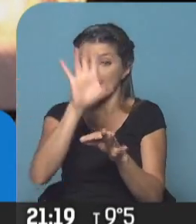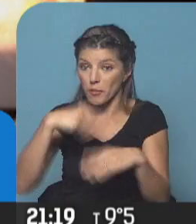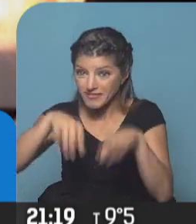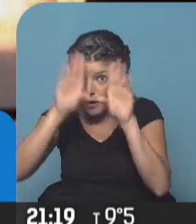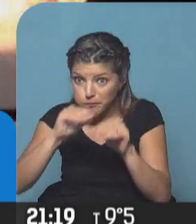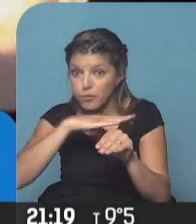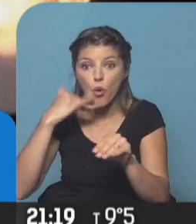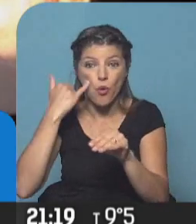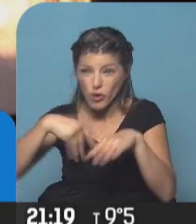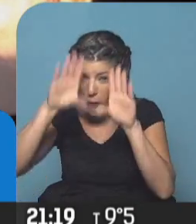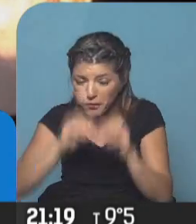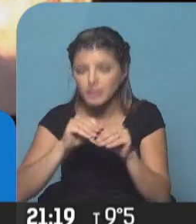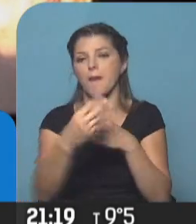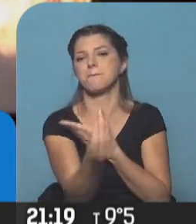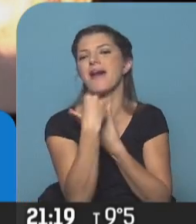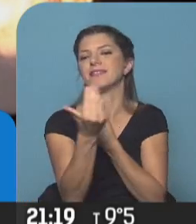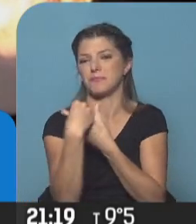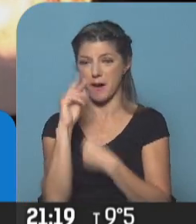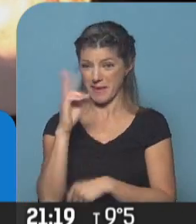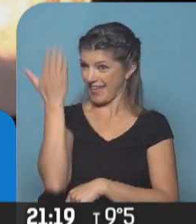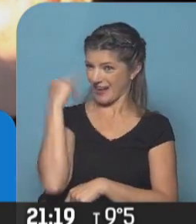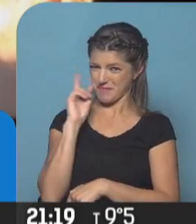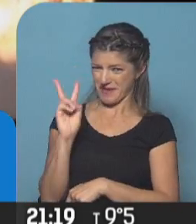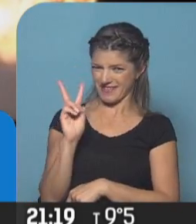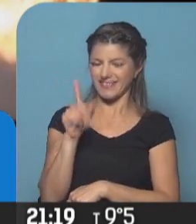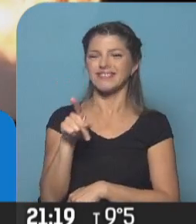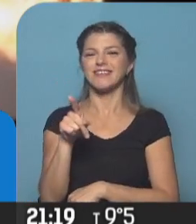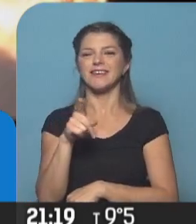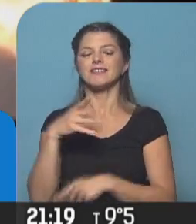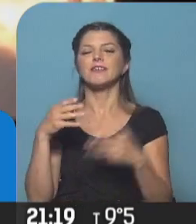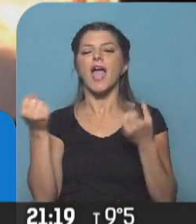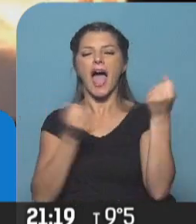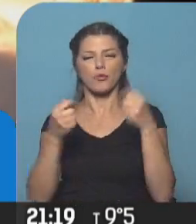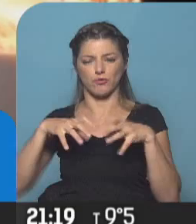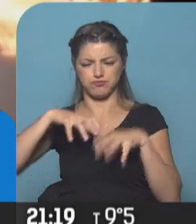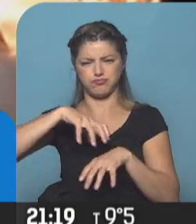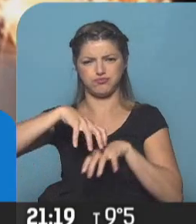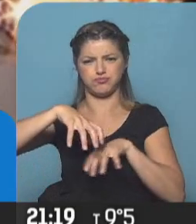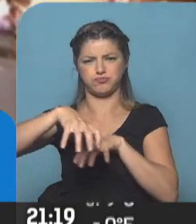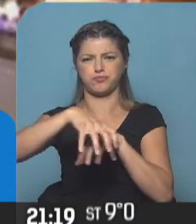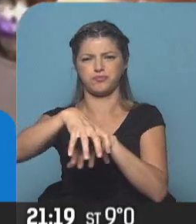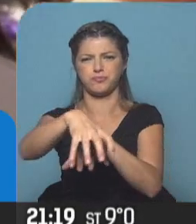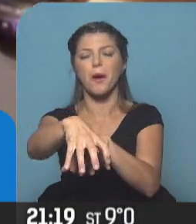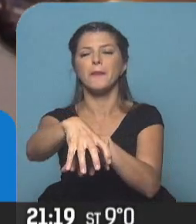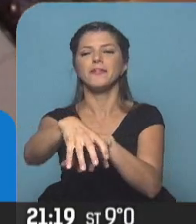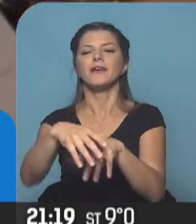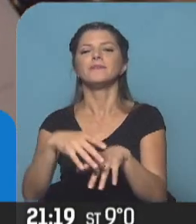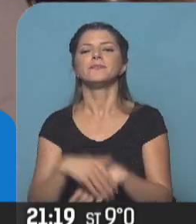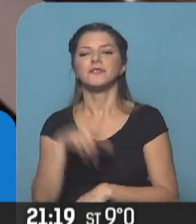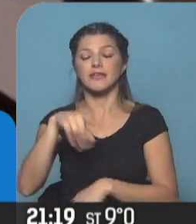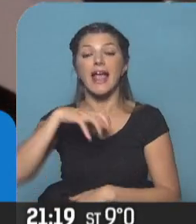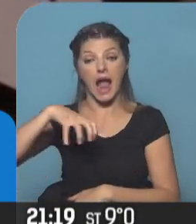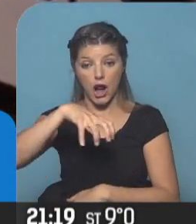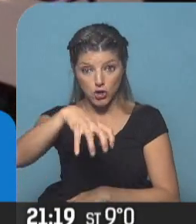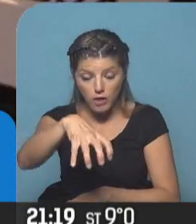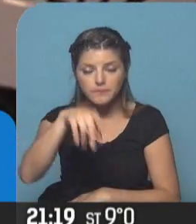de Jujuy. Como ustedes pueden ver a mis espaldas, el desfile de carrozas. En estos momentos están desfilando carrozas técnicas que